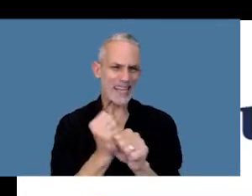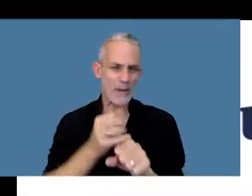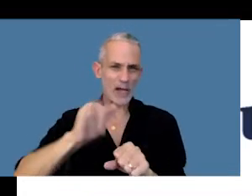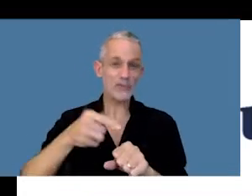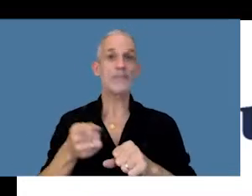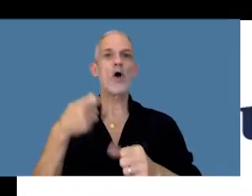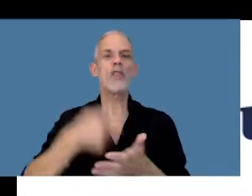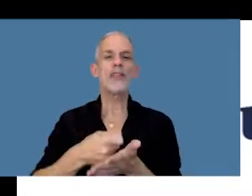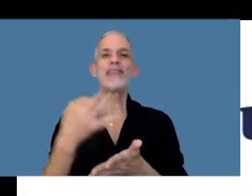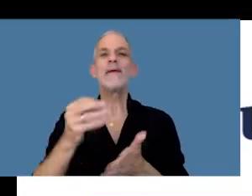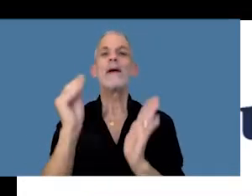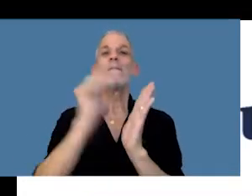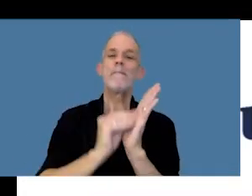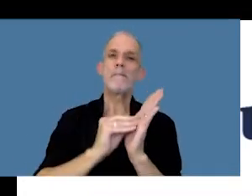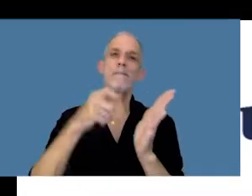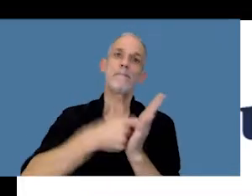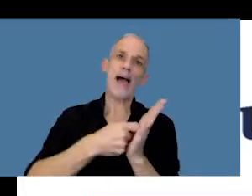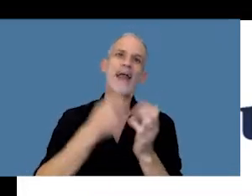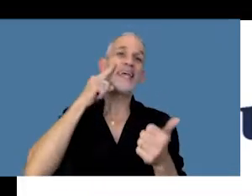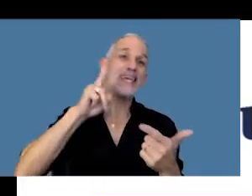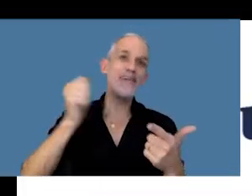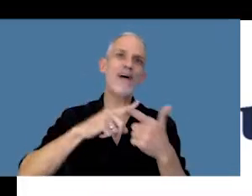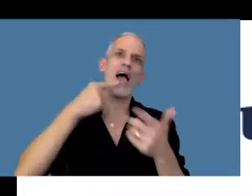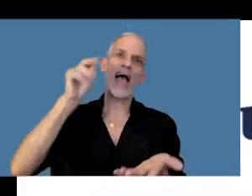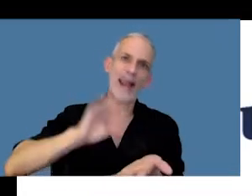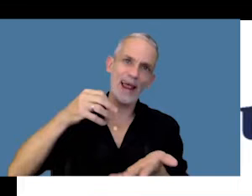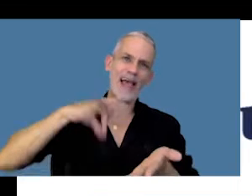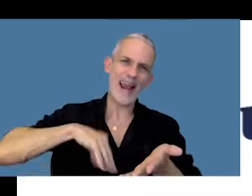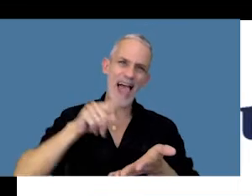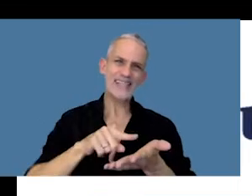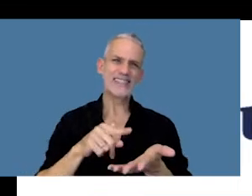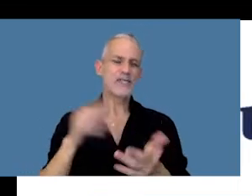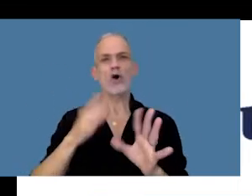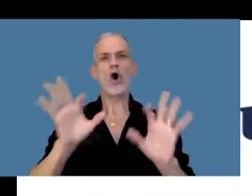que inscribirse en IVA, ganancia, etc. Es decir, deja de ser